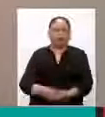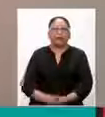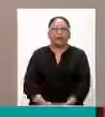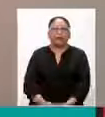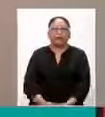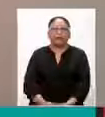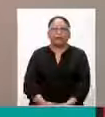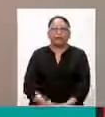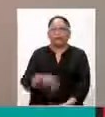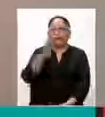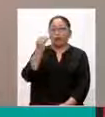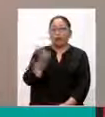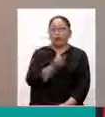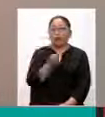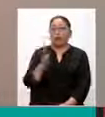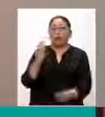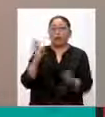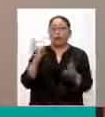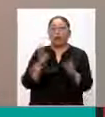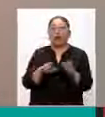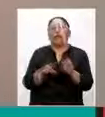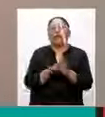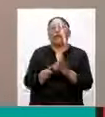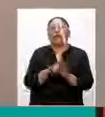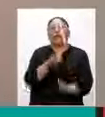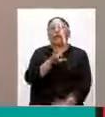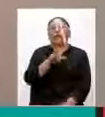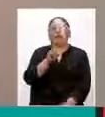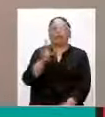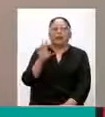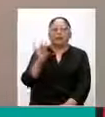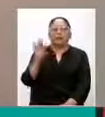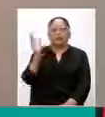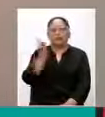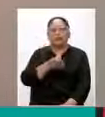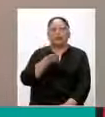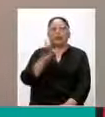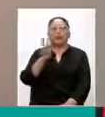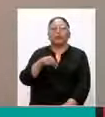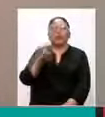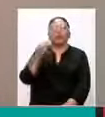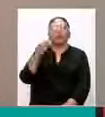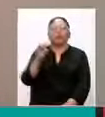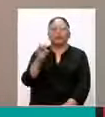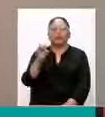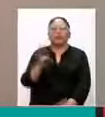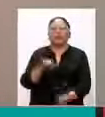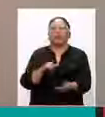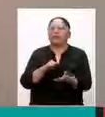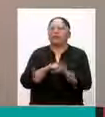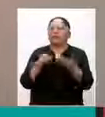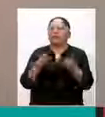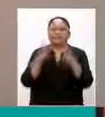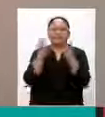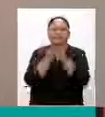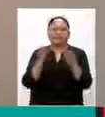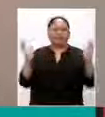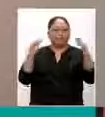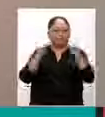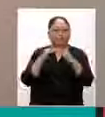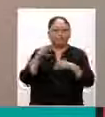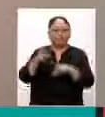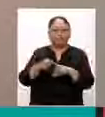en cuenta que la sentencia constitucional 326/2019 ha sido respecto al Departamento de La Paz. Vamos a ver en